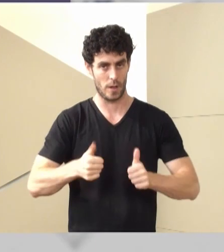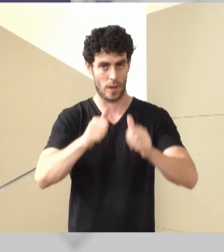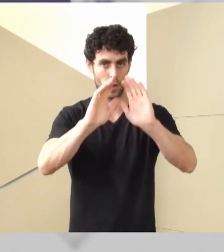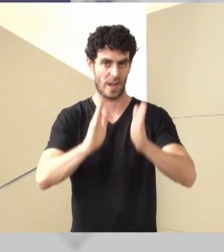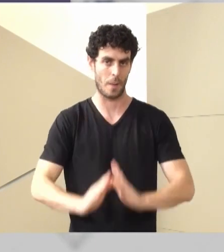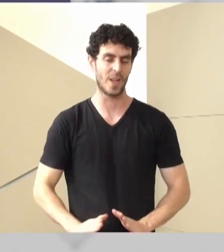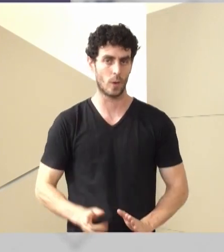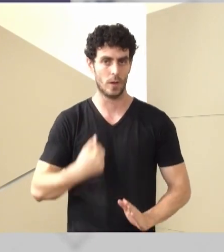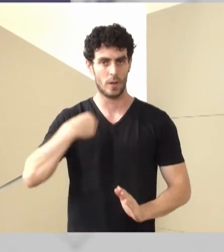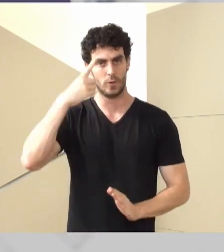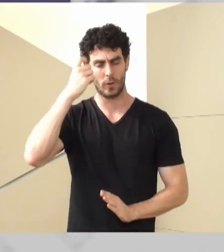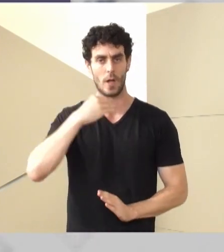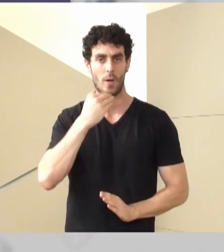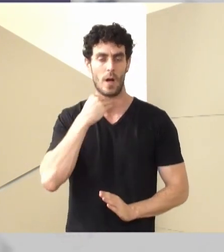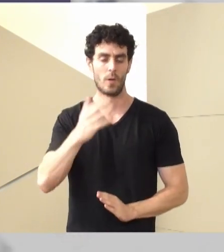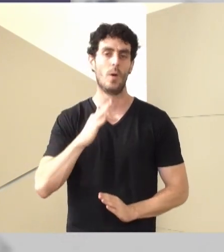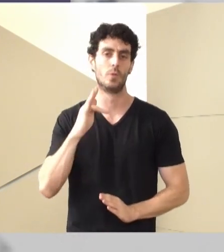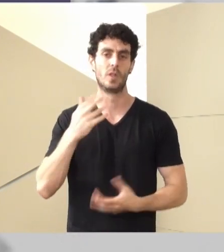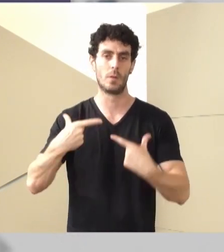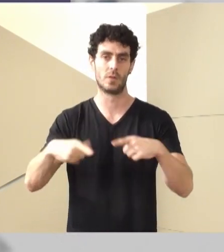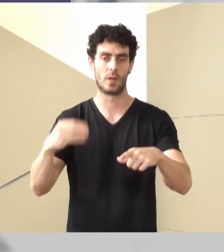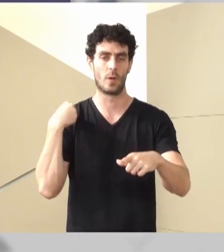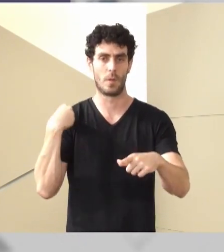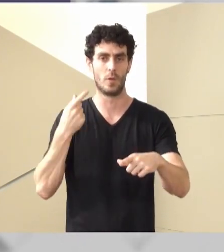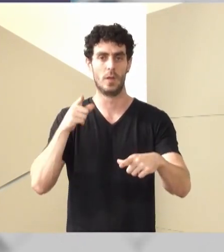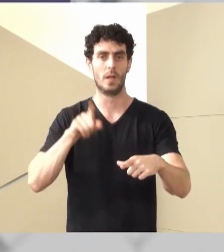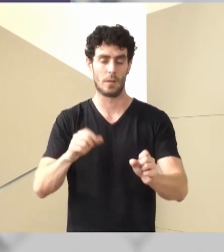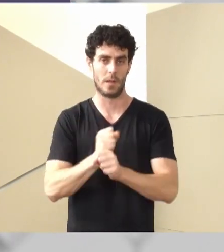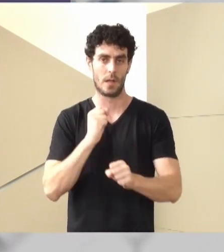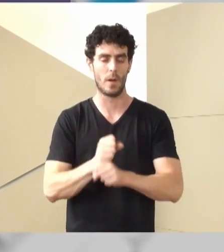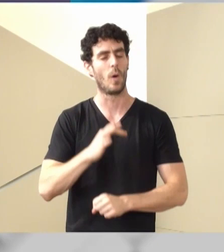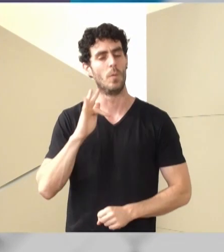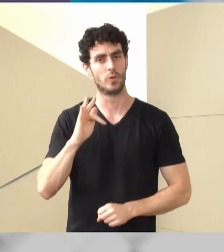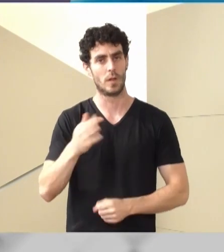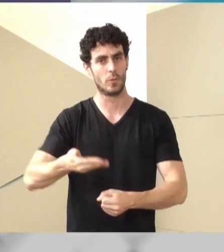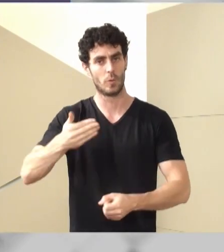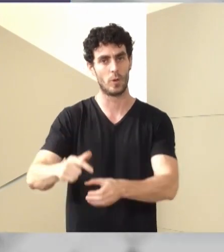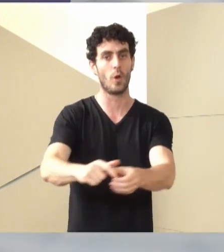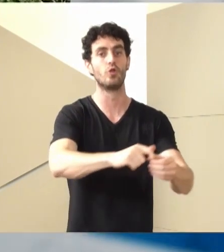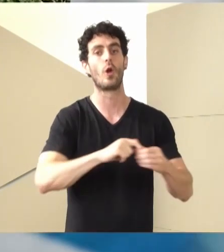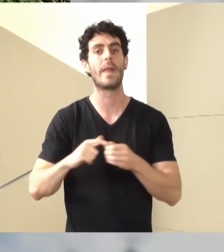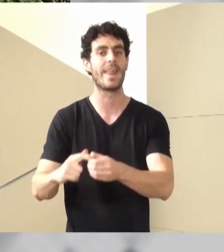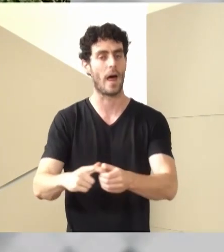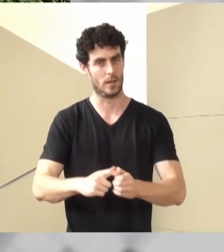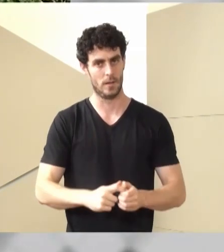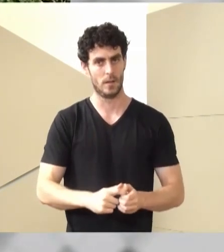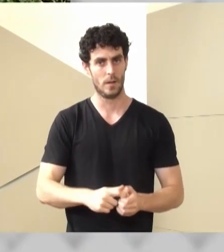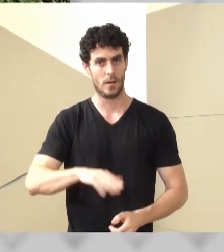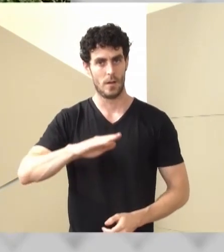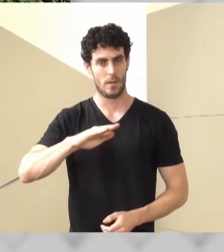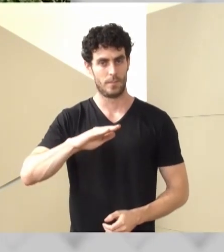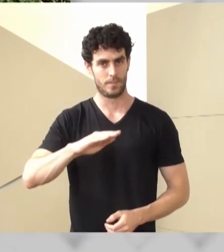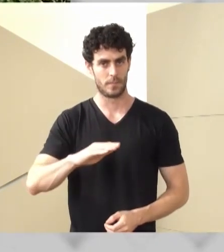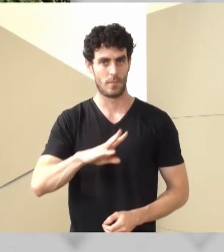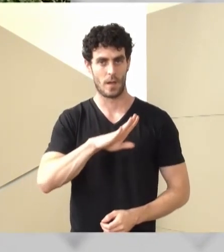¿no? Yo creo que es algo que dice mucho del sector y del buen hacer y sobre todo la solidaridad del mismo, ¿no? Este año, al cumplir